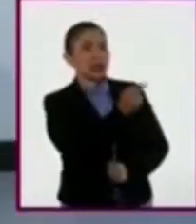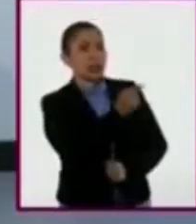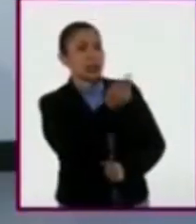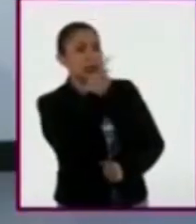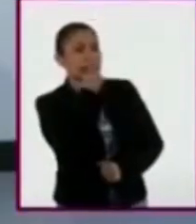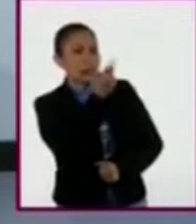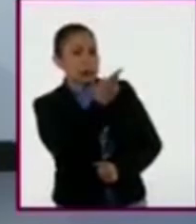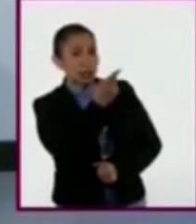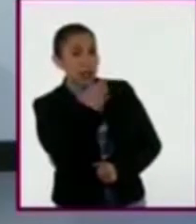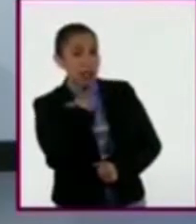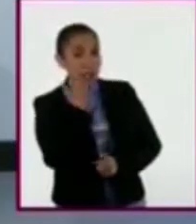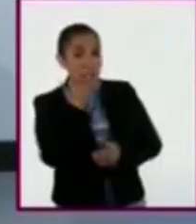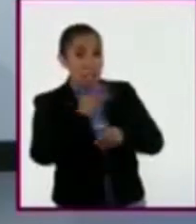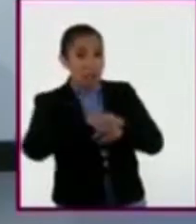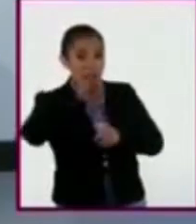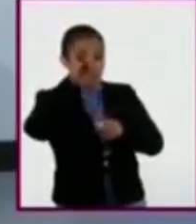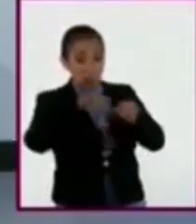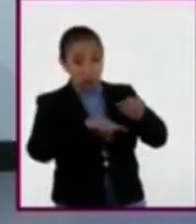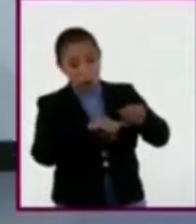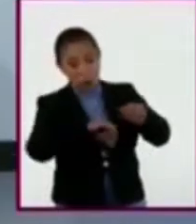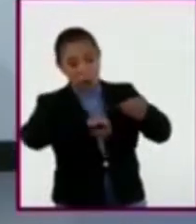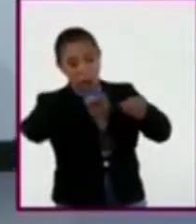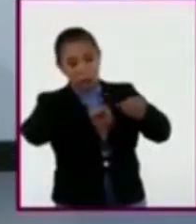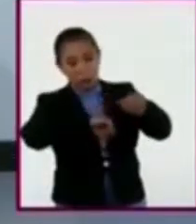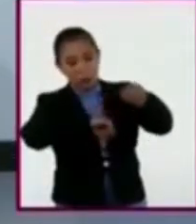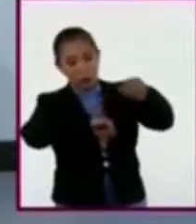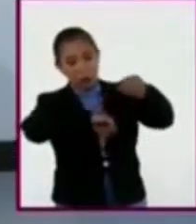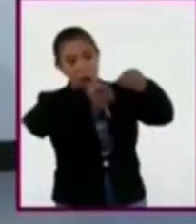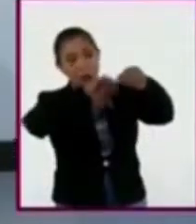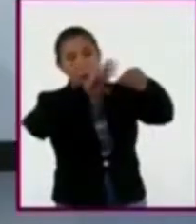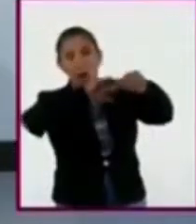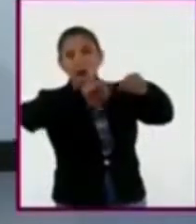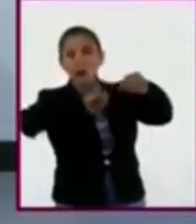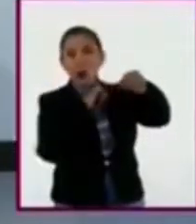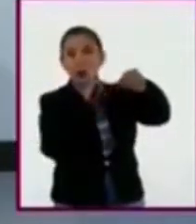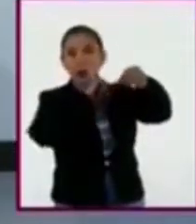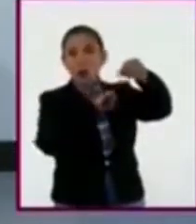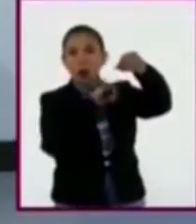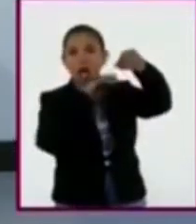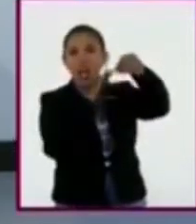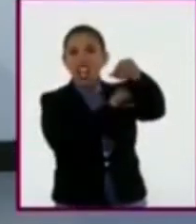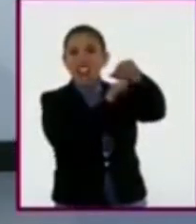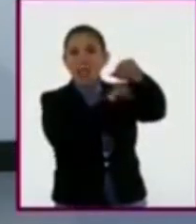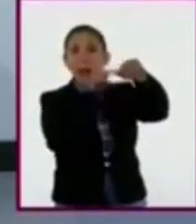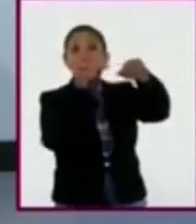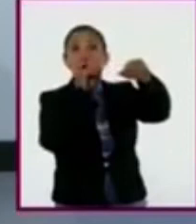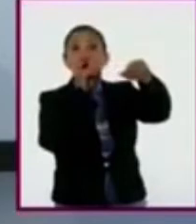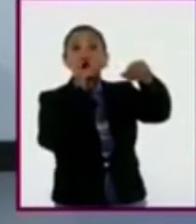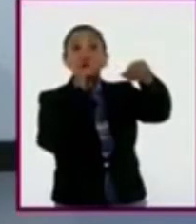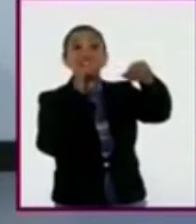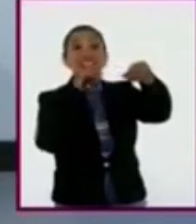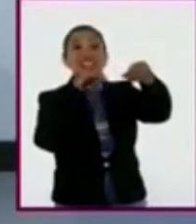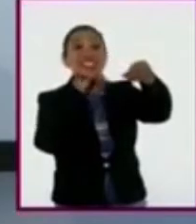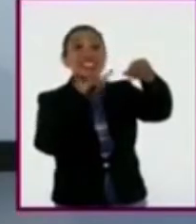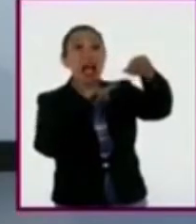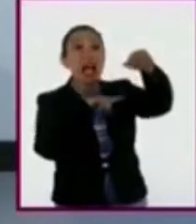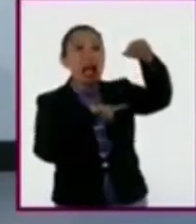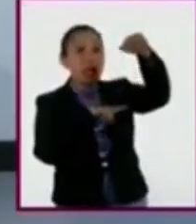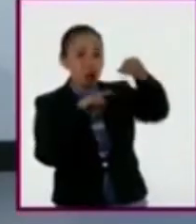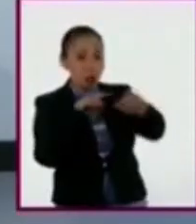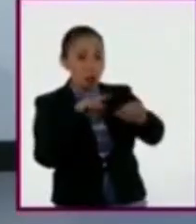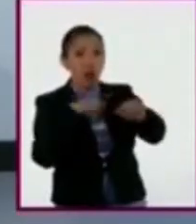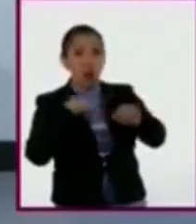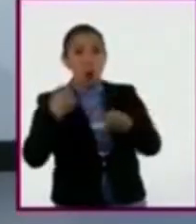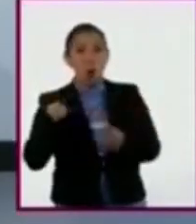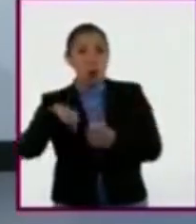que dices es que mientras más alto, más energía potencial tendrá un cuerpo. Entonces, si yo subo